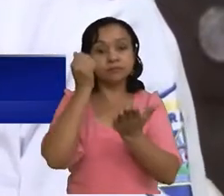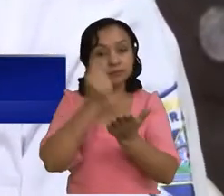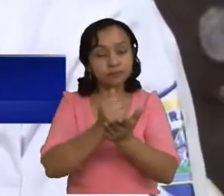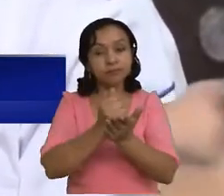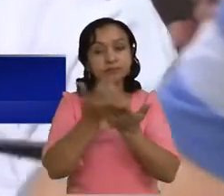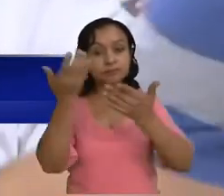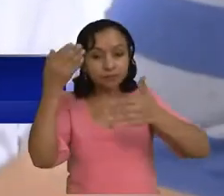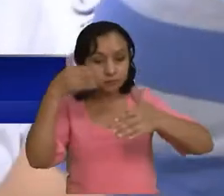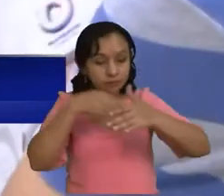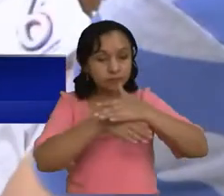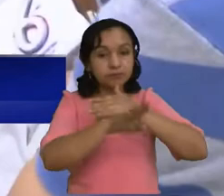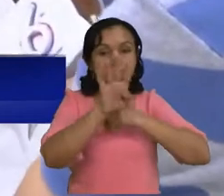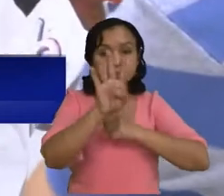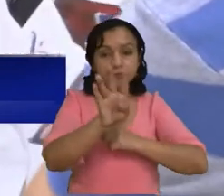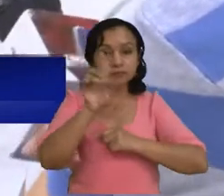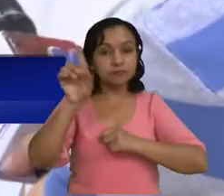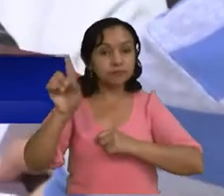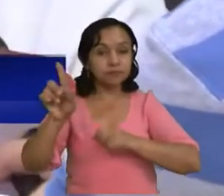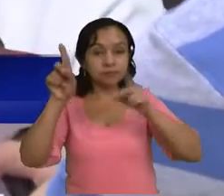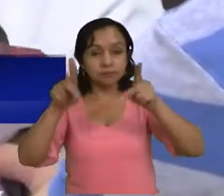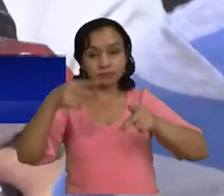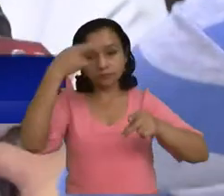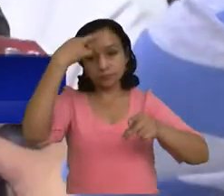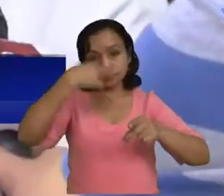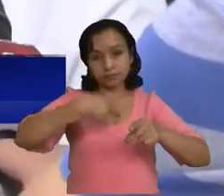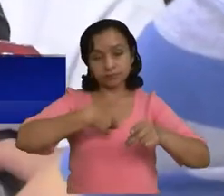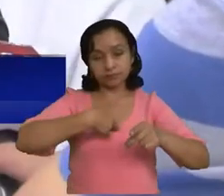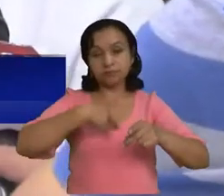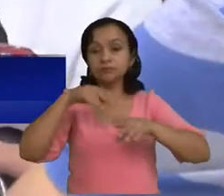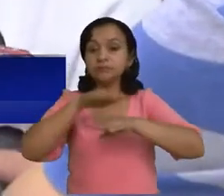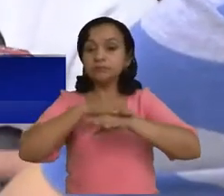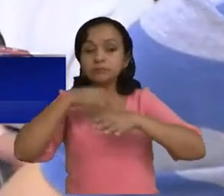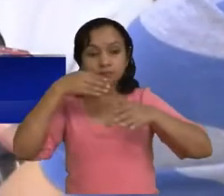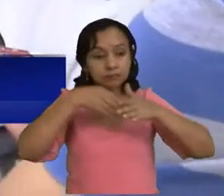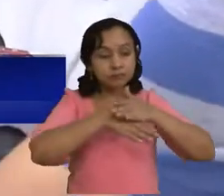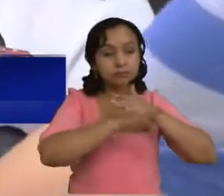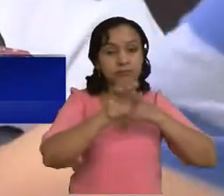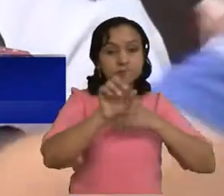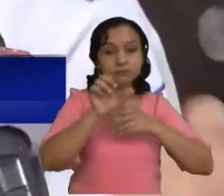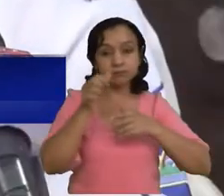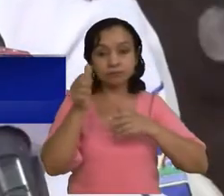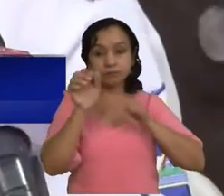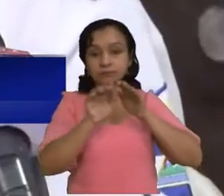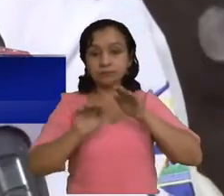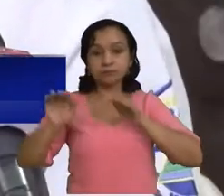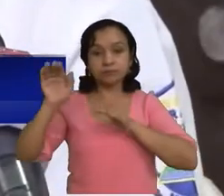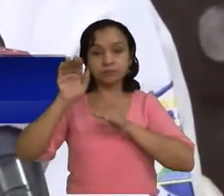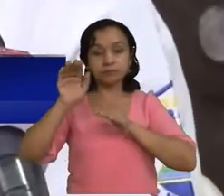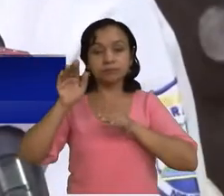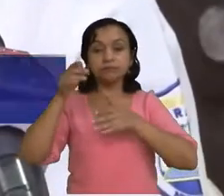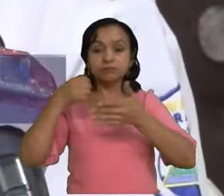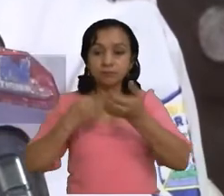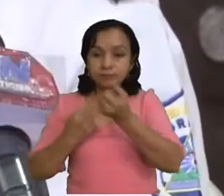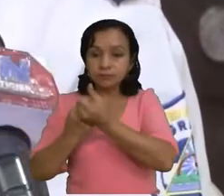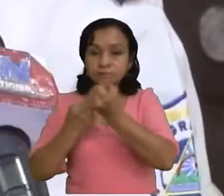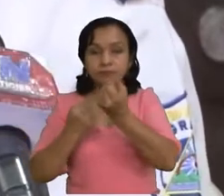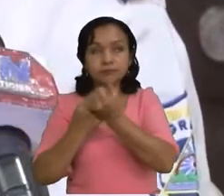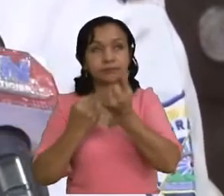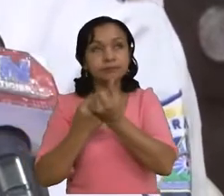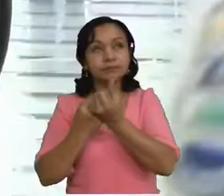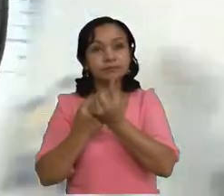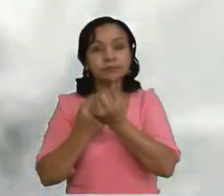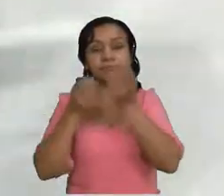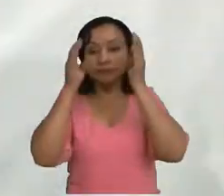entrada, 41 oficiales en el despacho de salida y 16 oficiales de refuerzo para dar